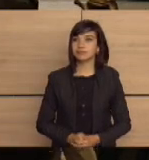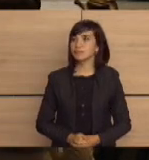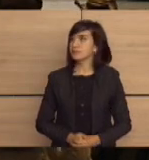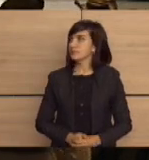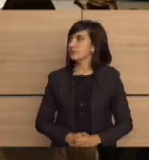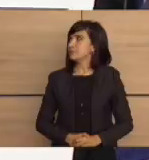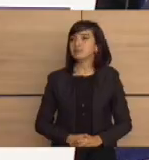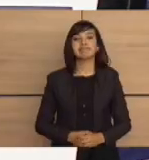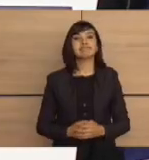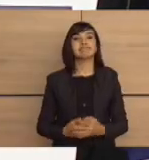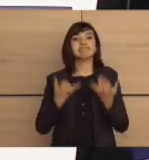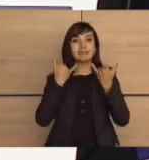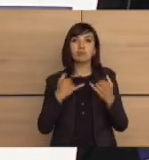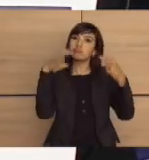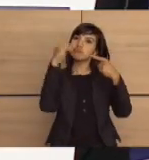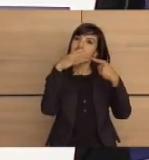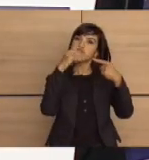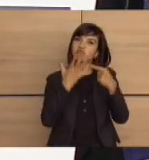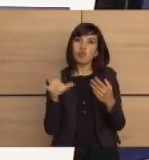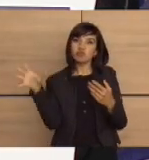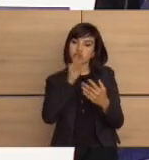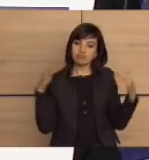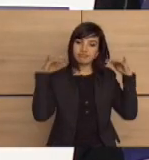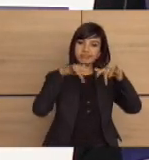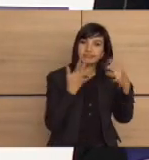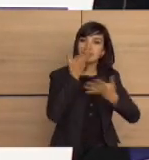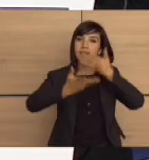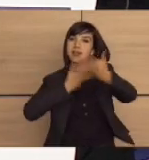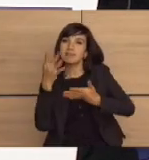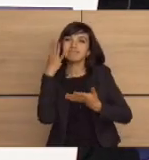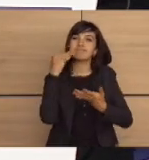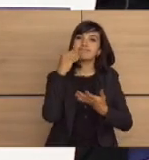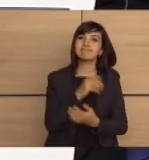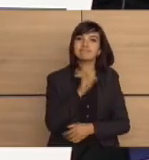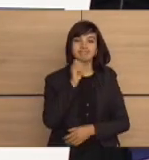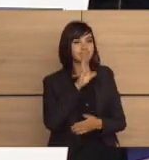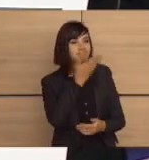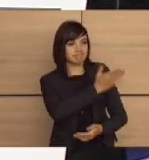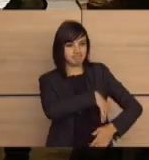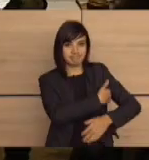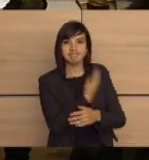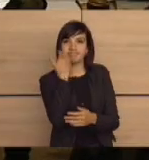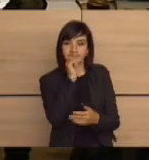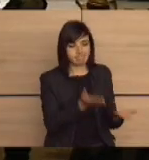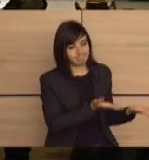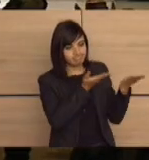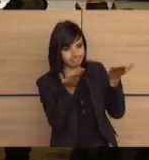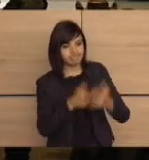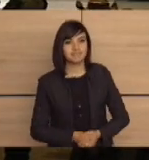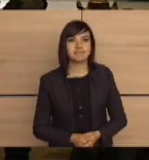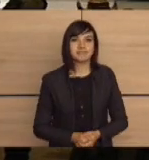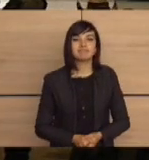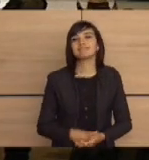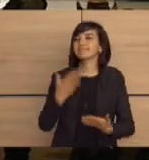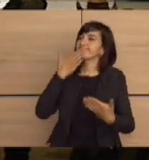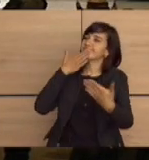Este es un espacio para que todos aprendamos de las experiencias. Ministra, el panel es suyo. Bueno, muchas gracias. Nuevamente